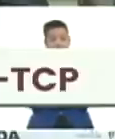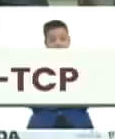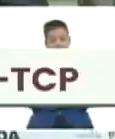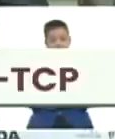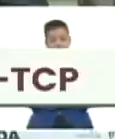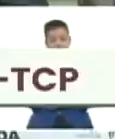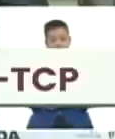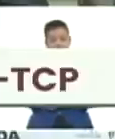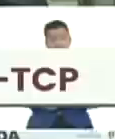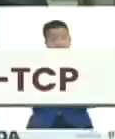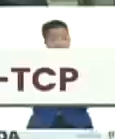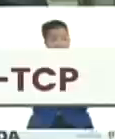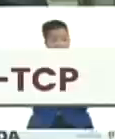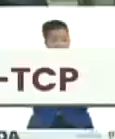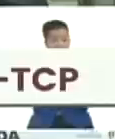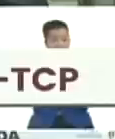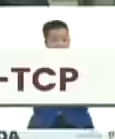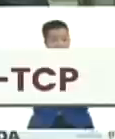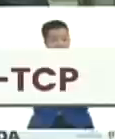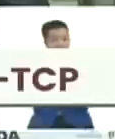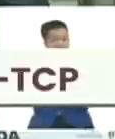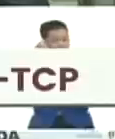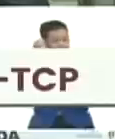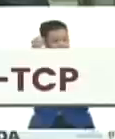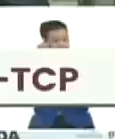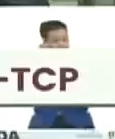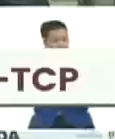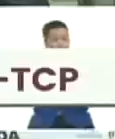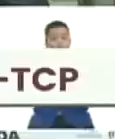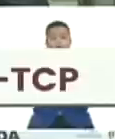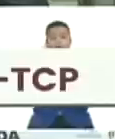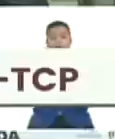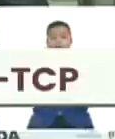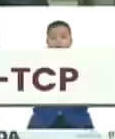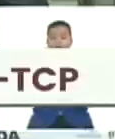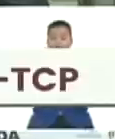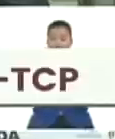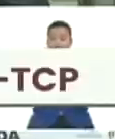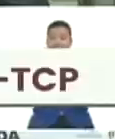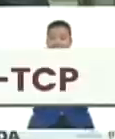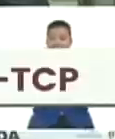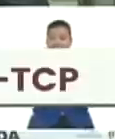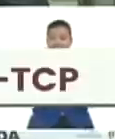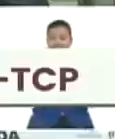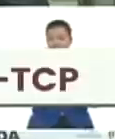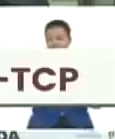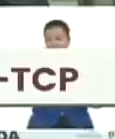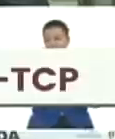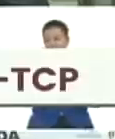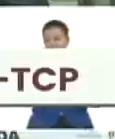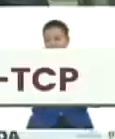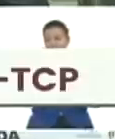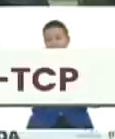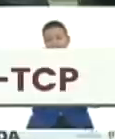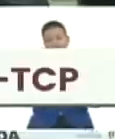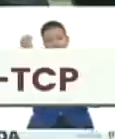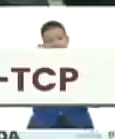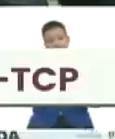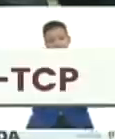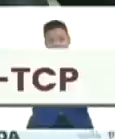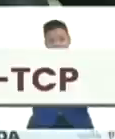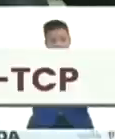considera que esta cumbre es muy oportuna e importante, ya que todos los Estados miembros